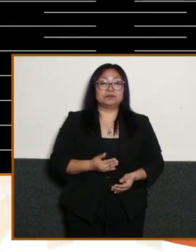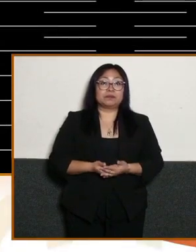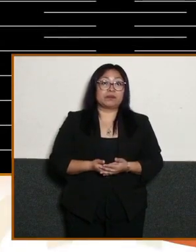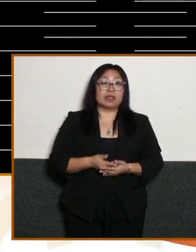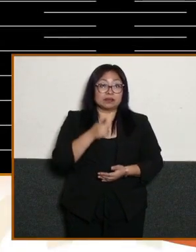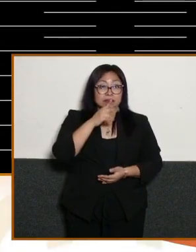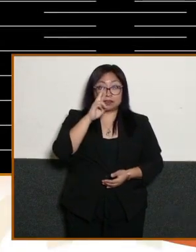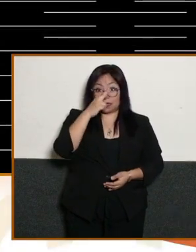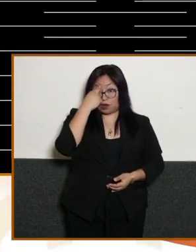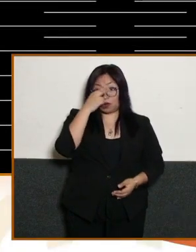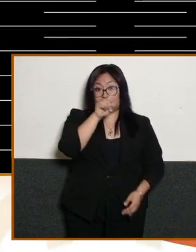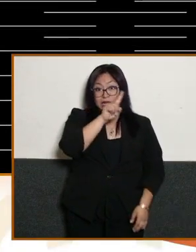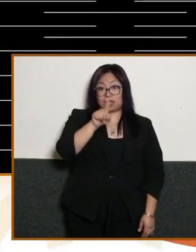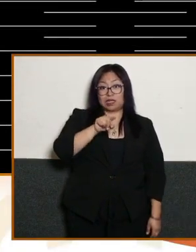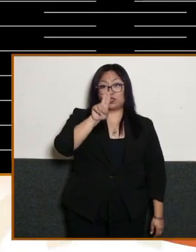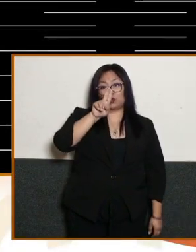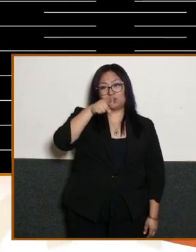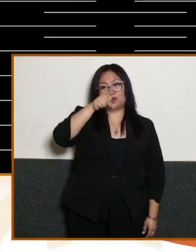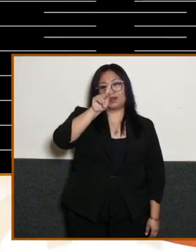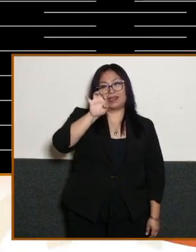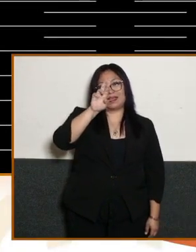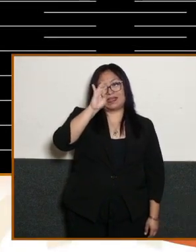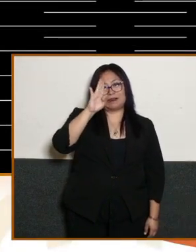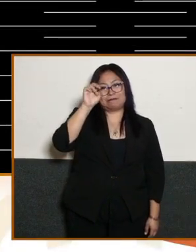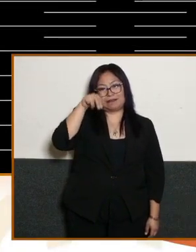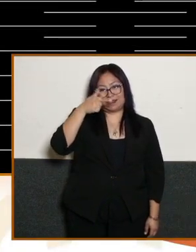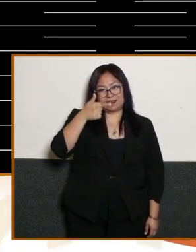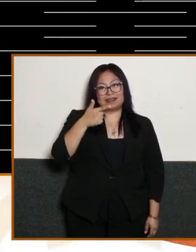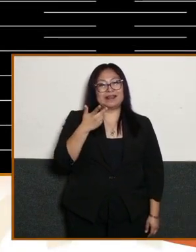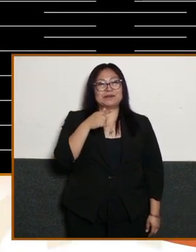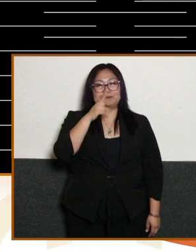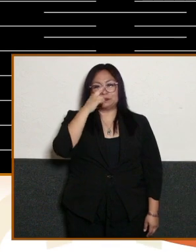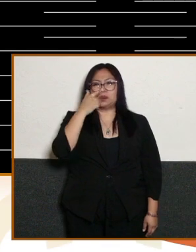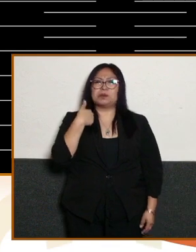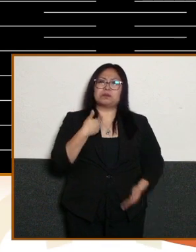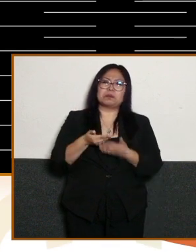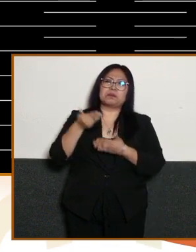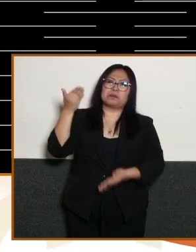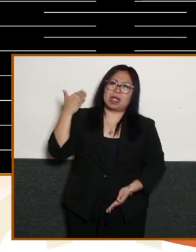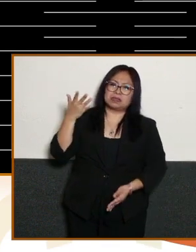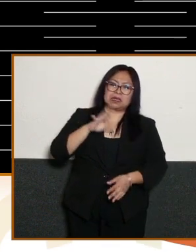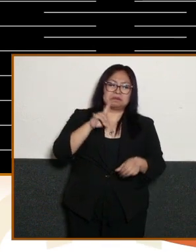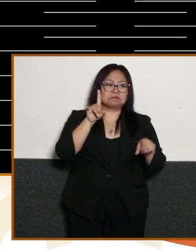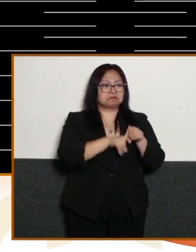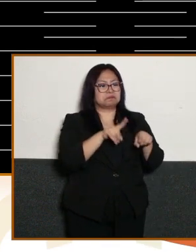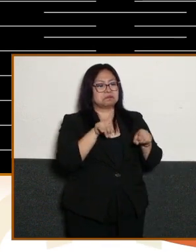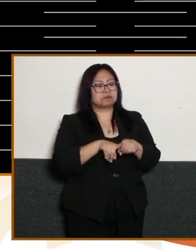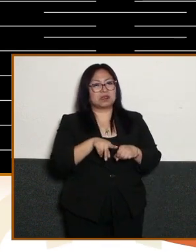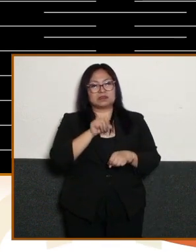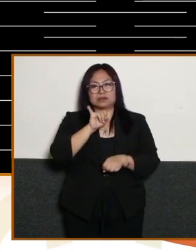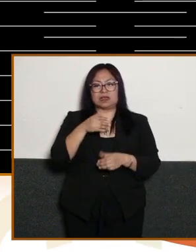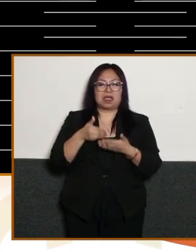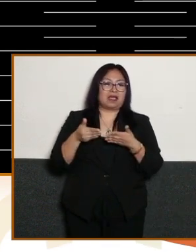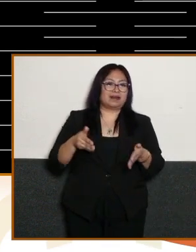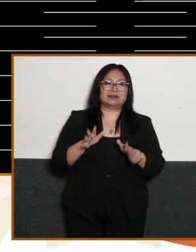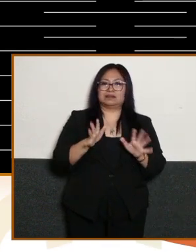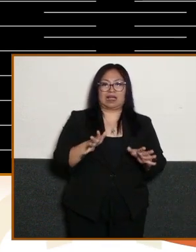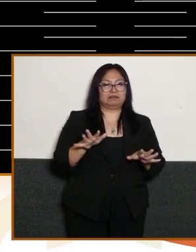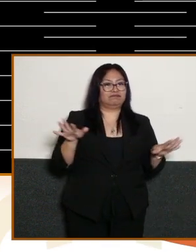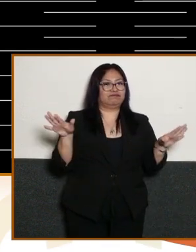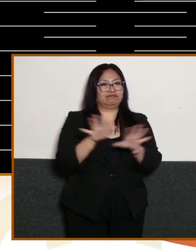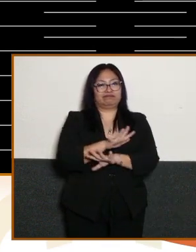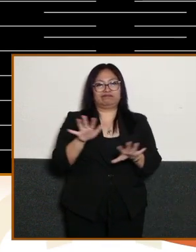¿Se acuerdan de Zuckerberg cuando salió recientemente diciendo, bueno, antes sí censurábamos, pero ahora ya no? Fue un cambio